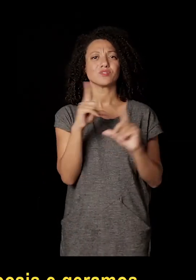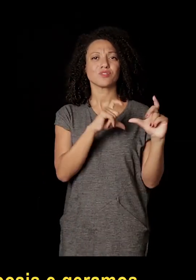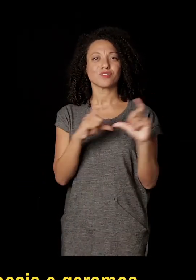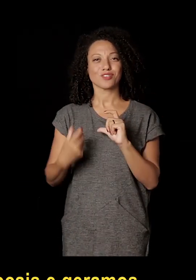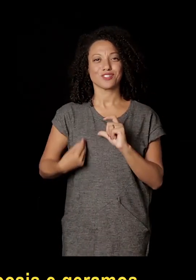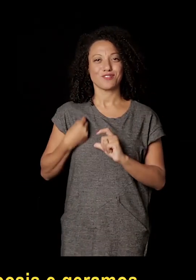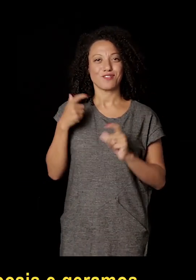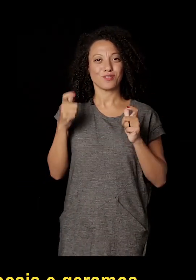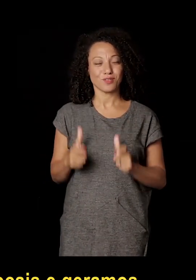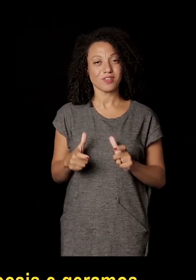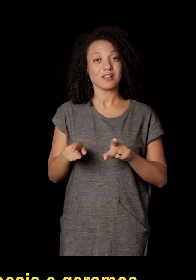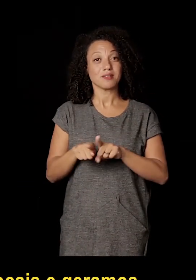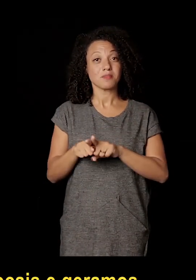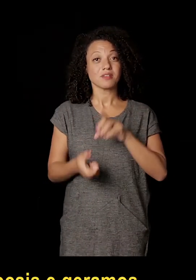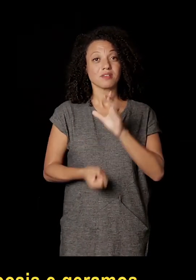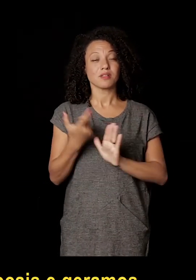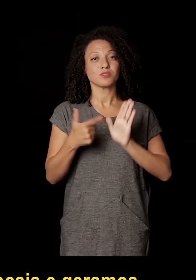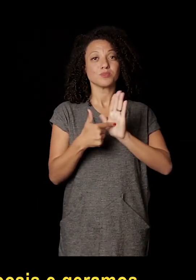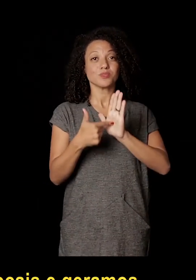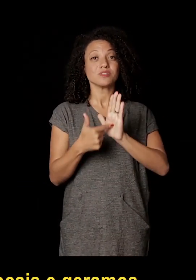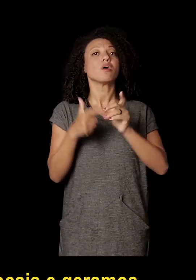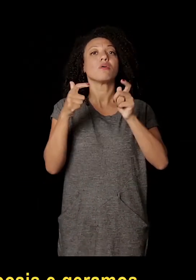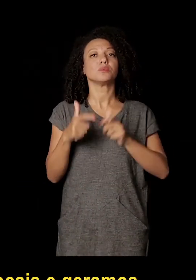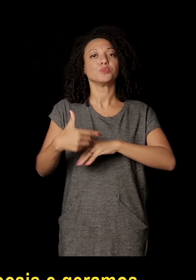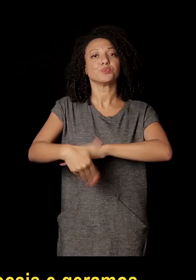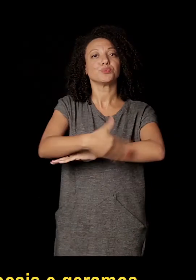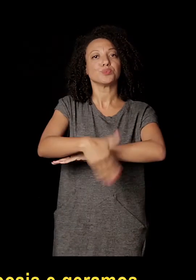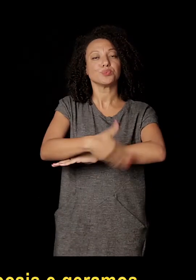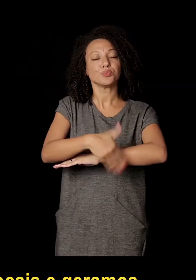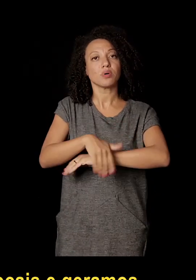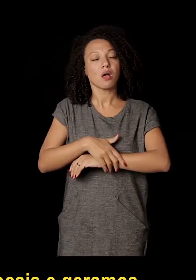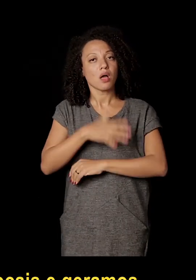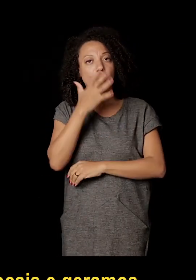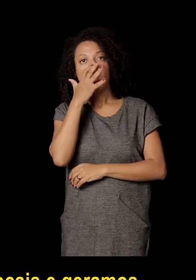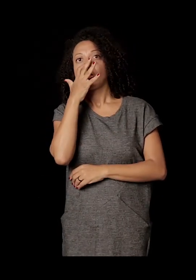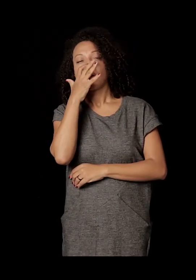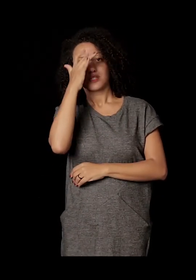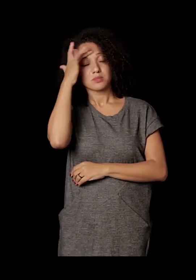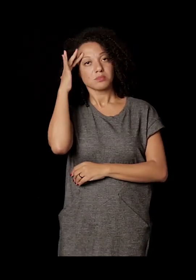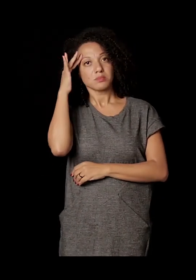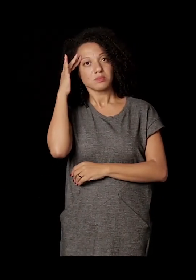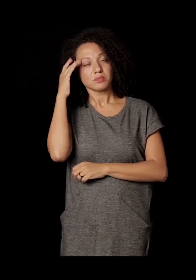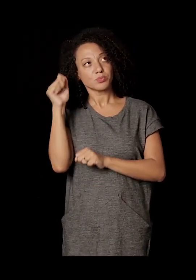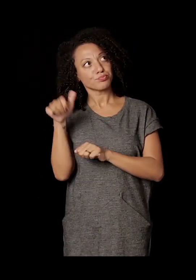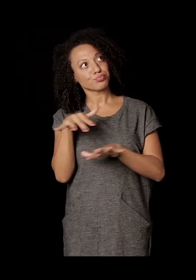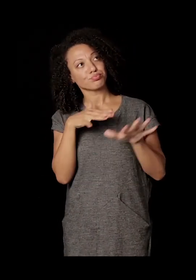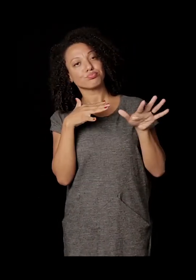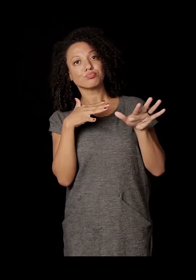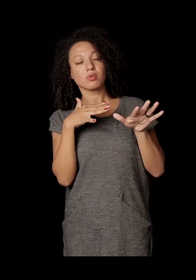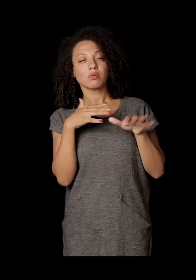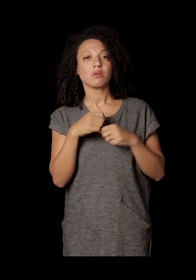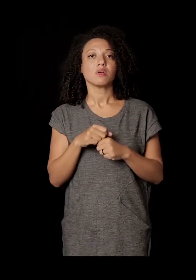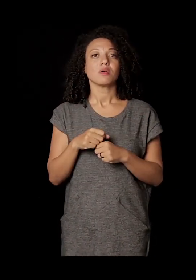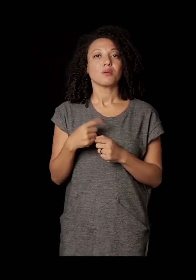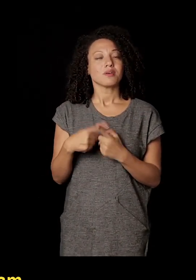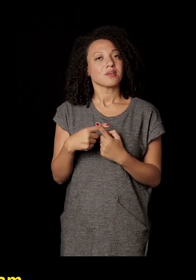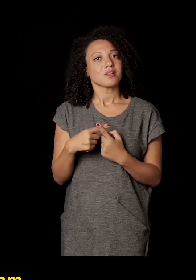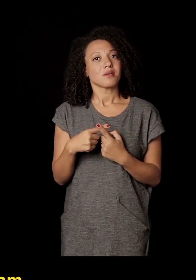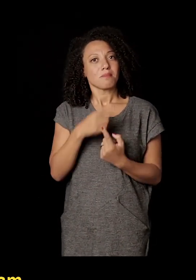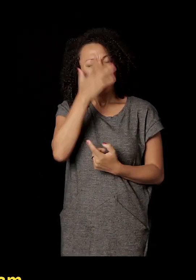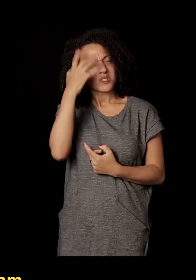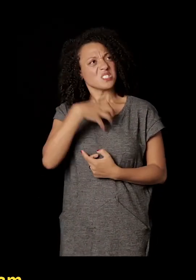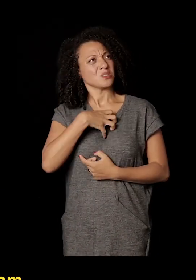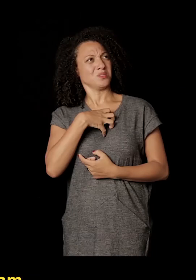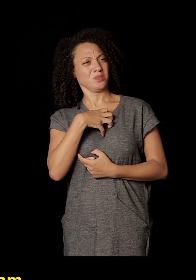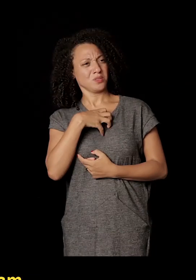muchos fotógrafos locales y generamos una gran exposición que pusimos en la calle. Lo que fue fascinante es la reacción de la gente, hay gente que